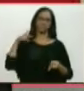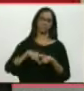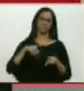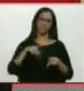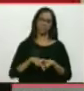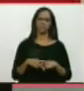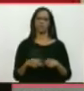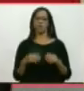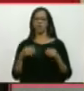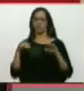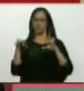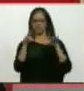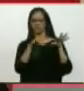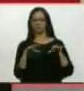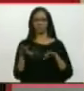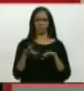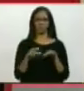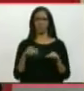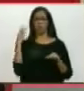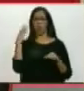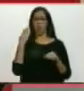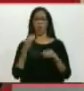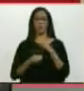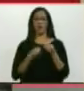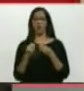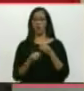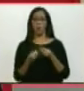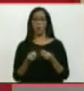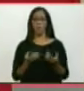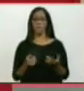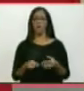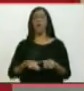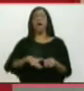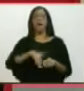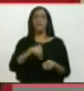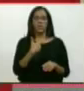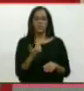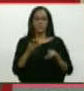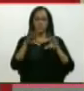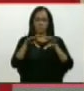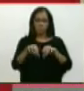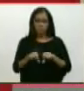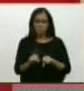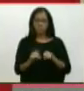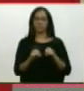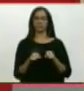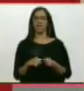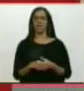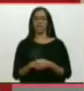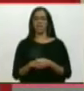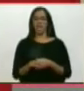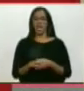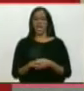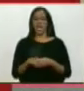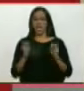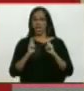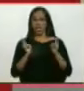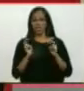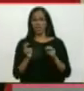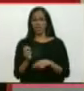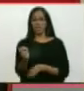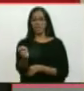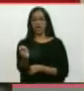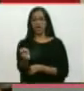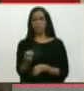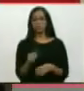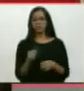conspiraciones. Bueno, utilizaron Colombia como cabeza de playa de una posible invasión. El tema de, bueno, del uso del